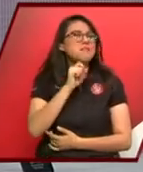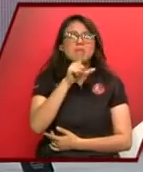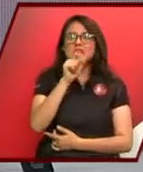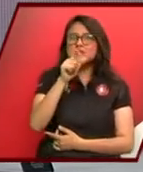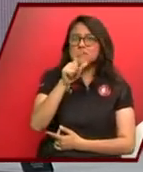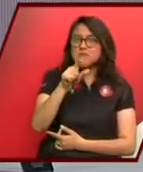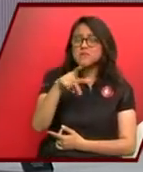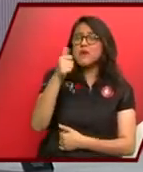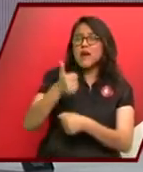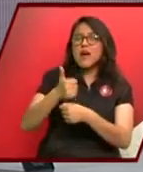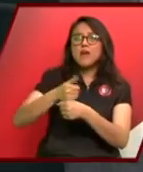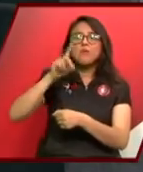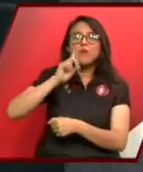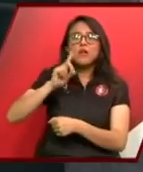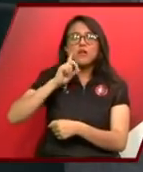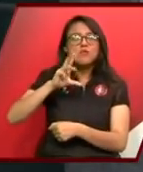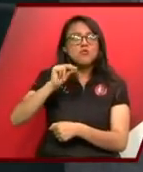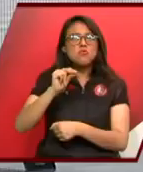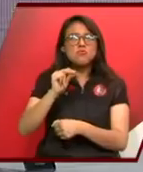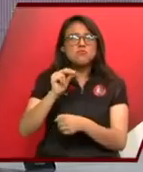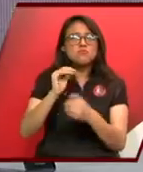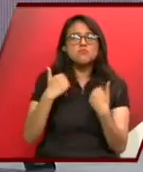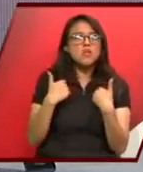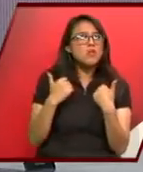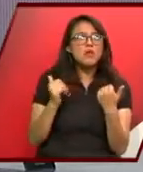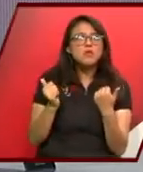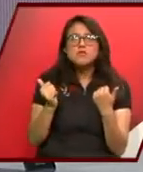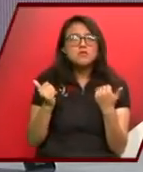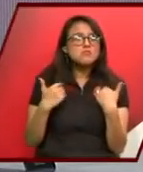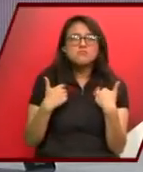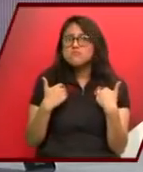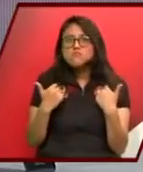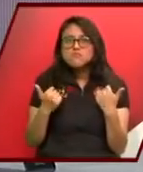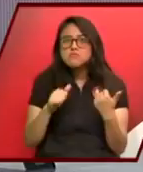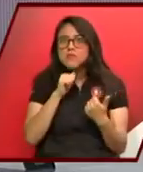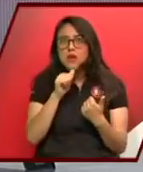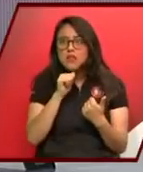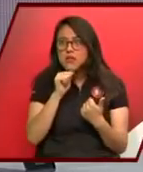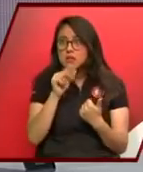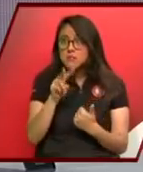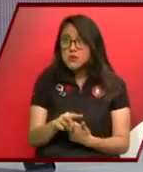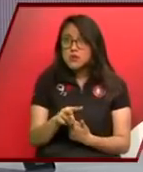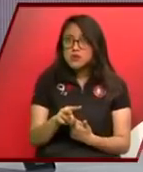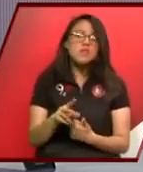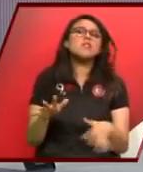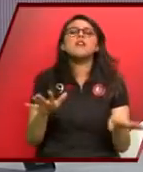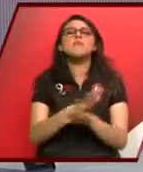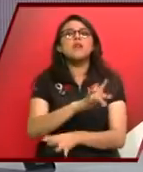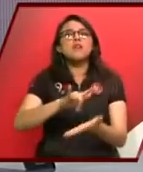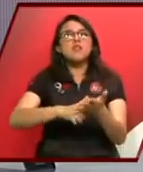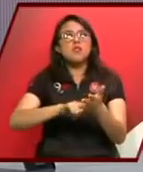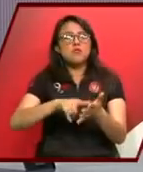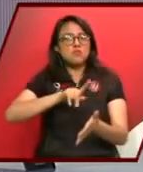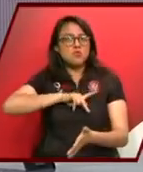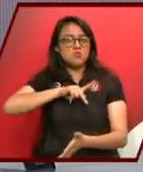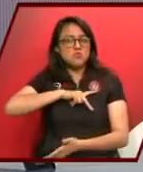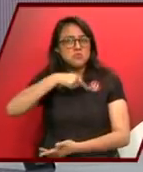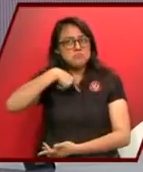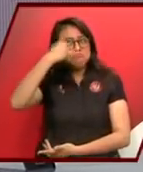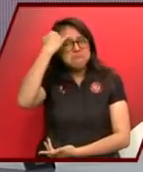abuelita, que no le hallaba, no se hallaba con el cambio de horario. La realidad es que cambia el horario, a mí en